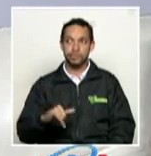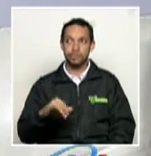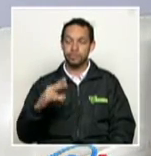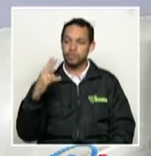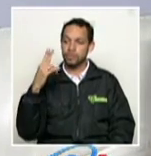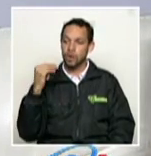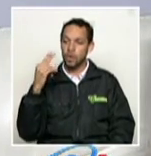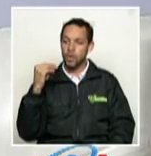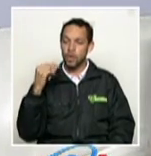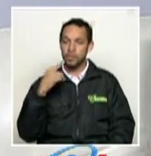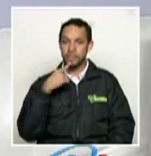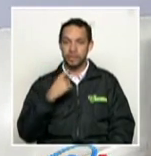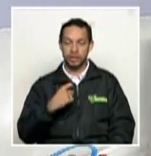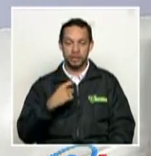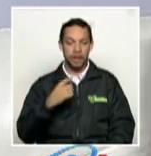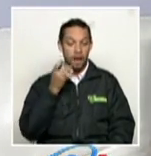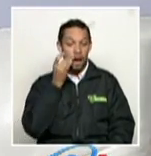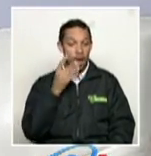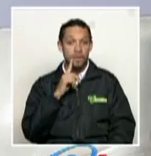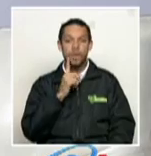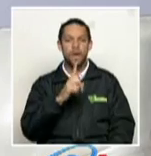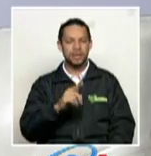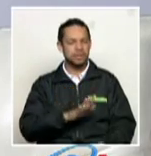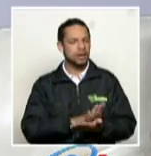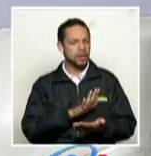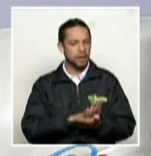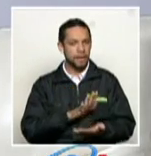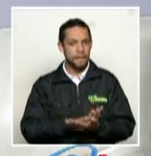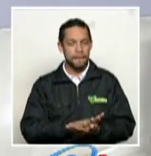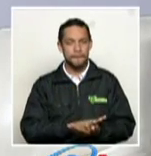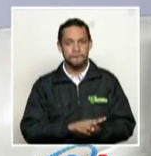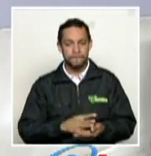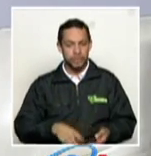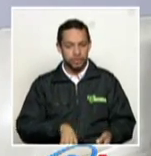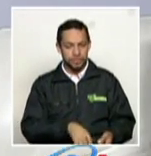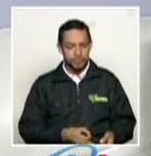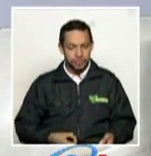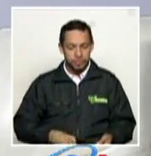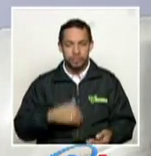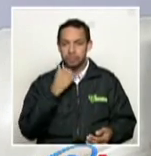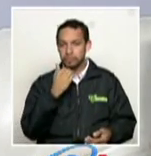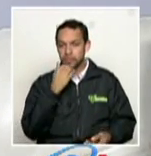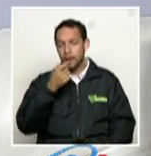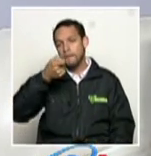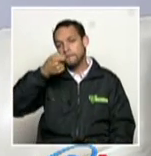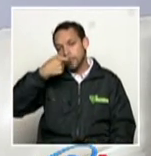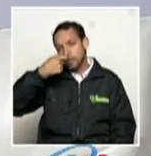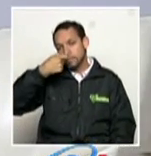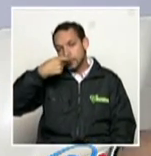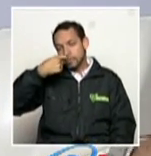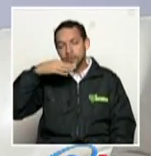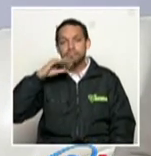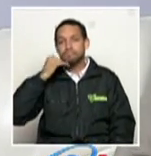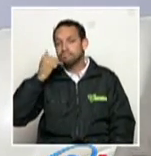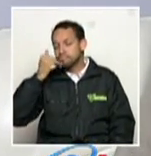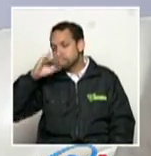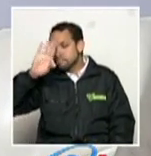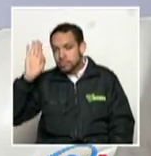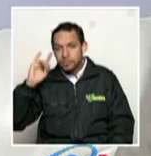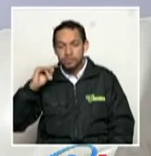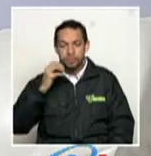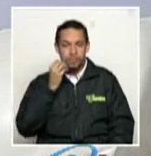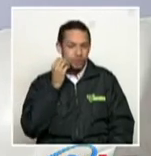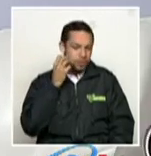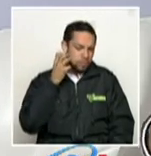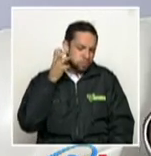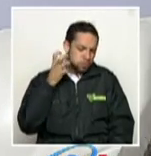una amibiasis. Entonces, ¿qué pasó? No sabemos si fue por los antibióticos o en fin, pero ella inició un proceso